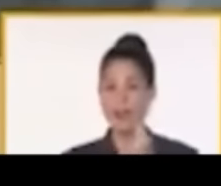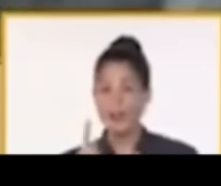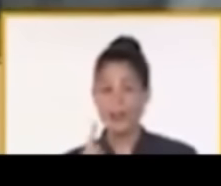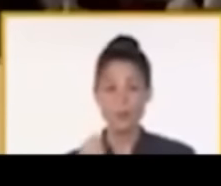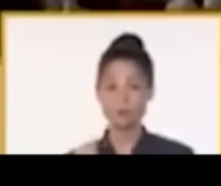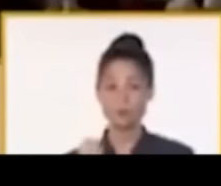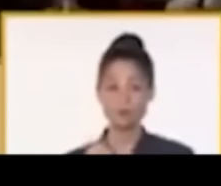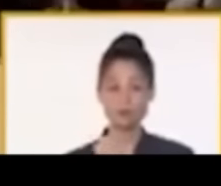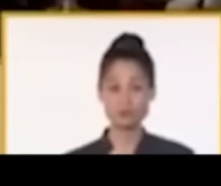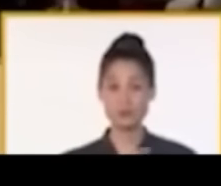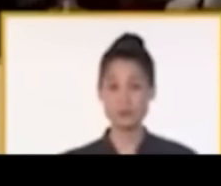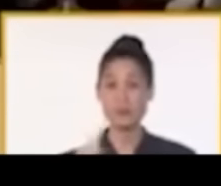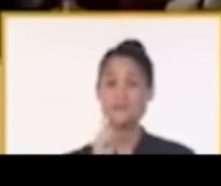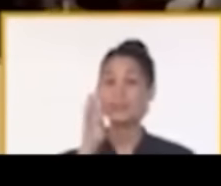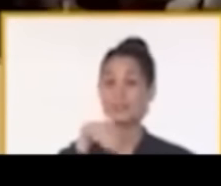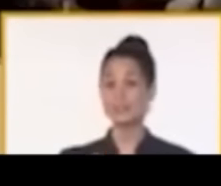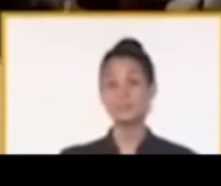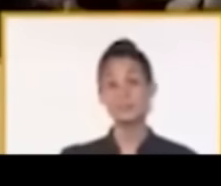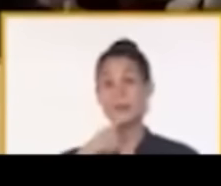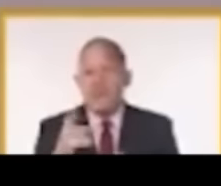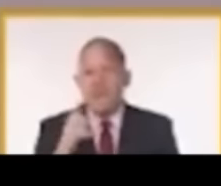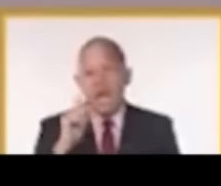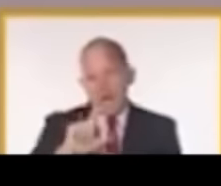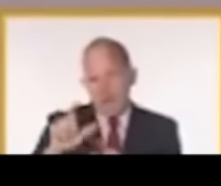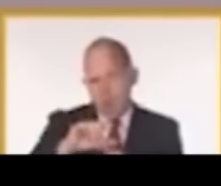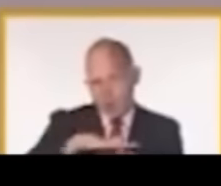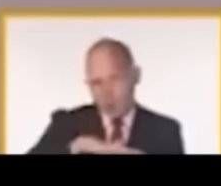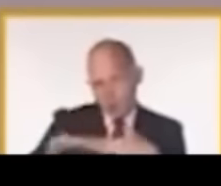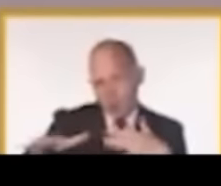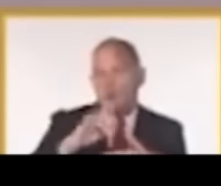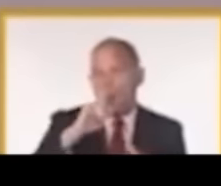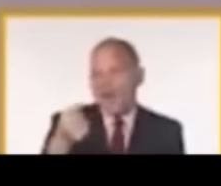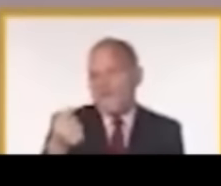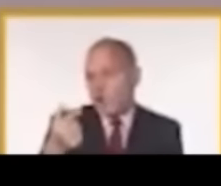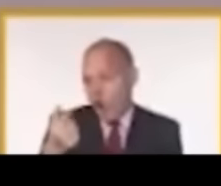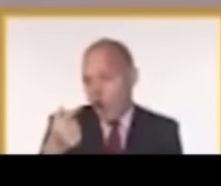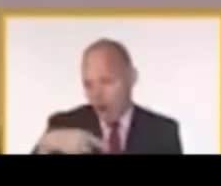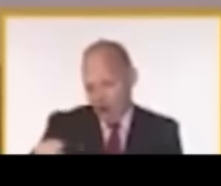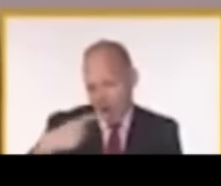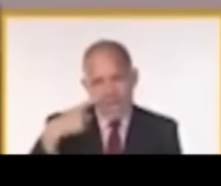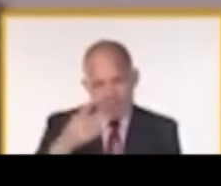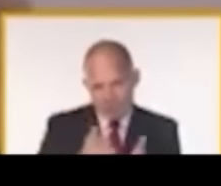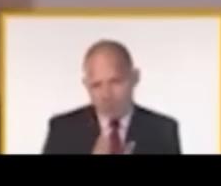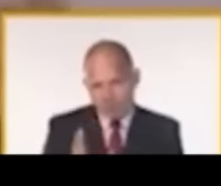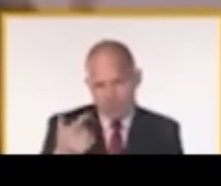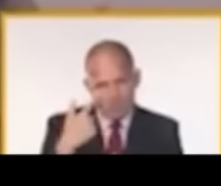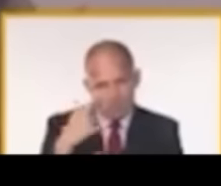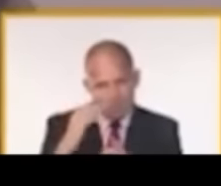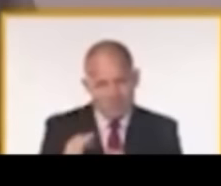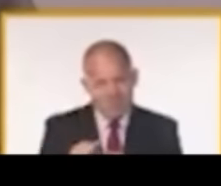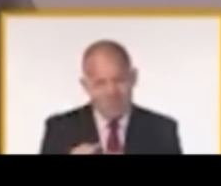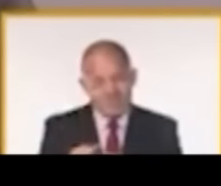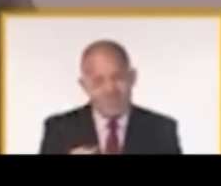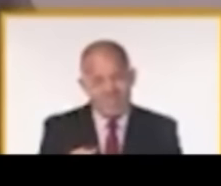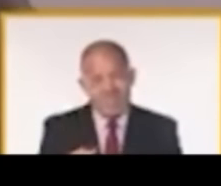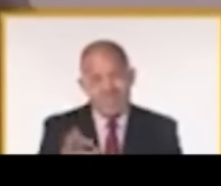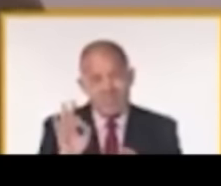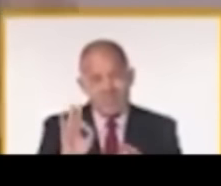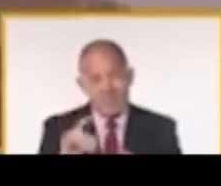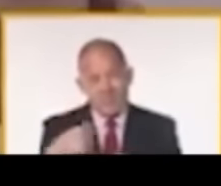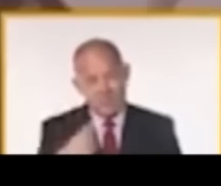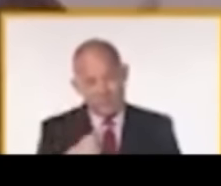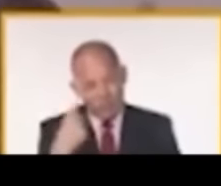buscando Pero esto Esto es un programa que lleva esa cantidad de elementos tenemos que que seguir buscando Nosotros mismos la agricultura